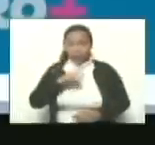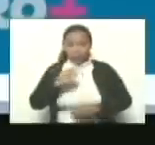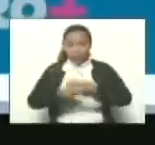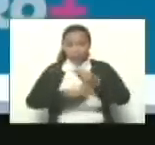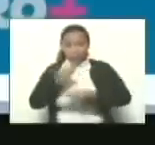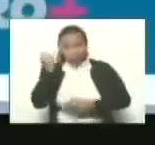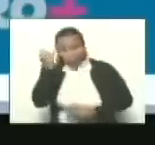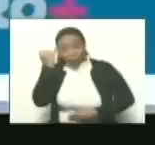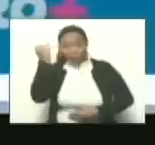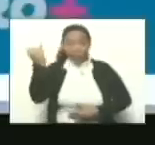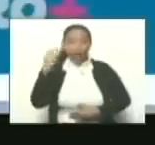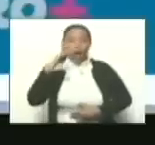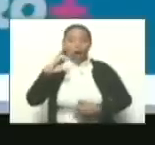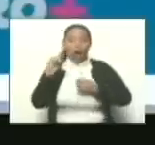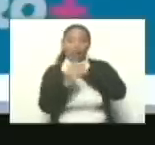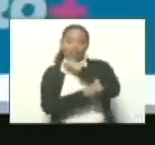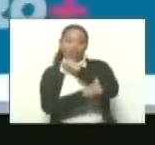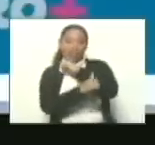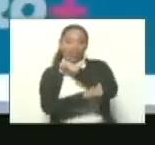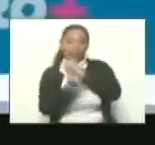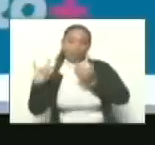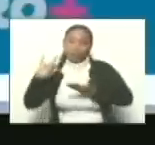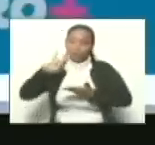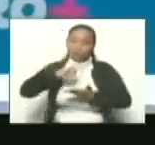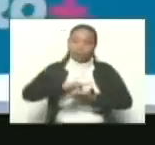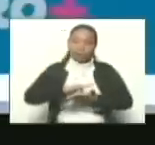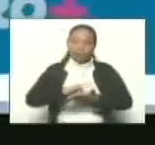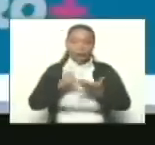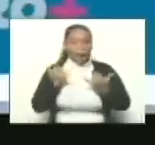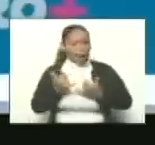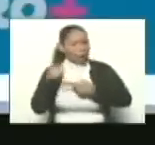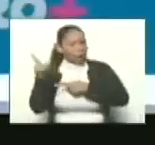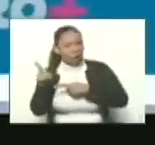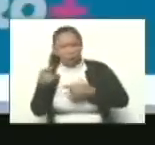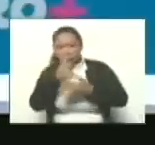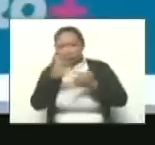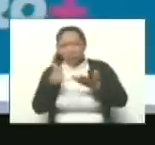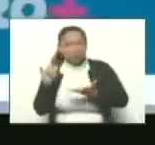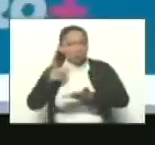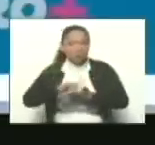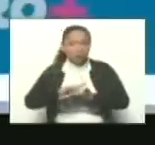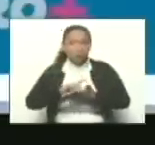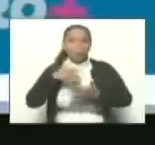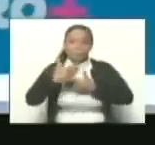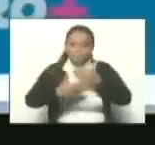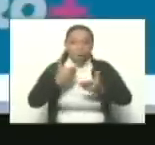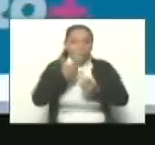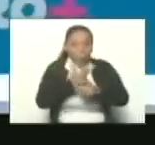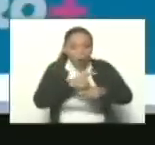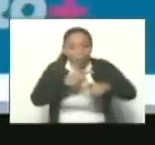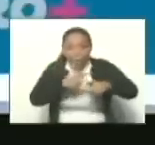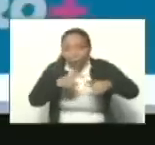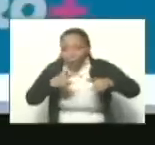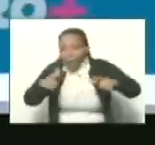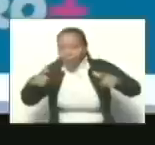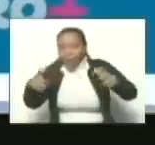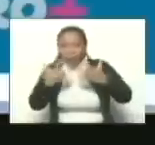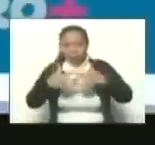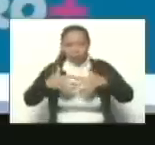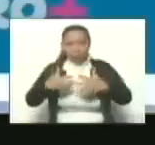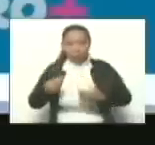creó con Viasa. Y ahora Conviasa va creciendo. Conviasa fue